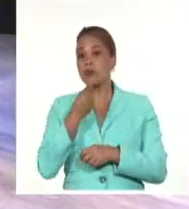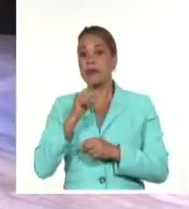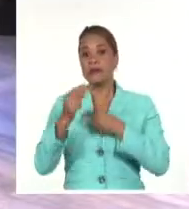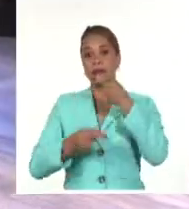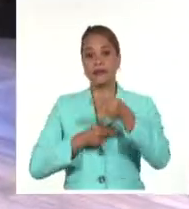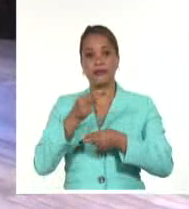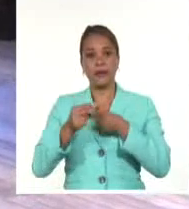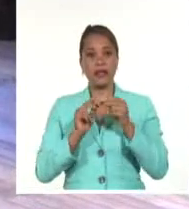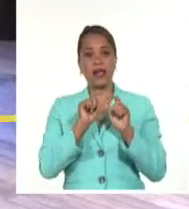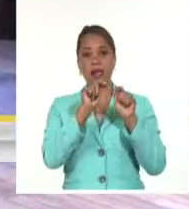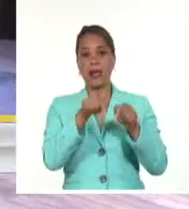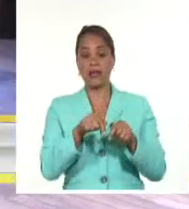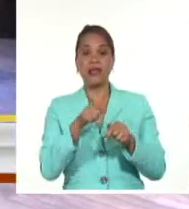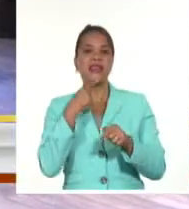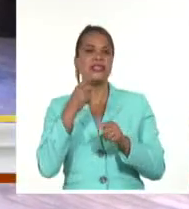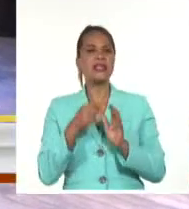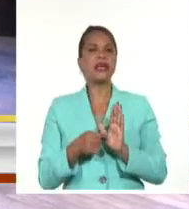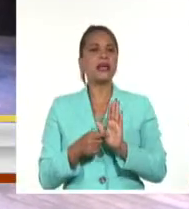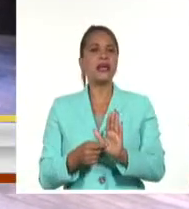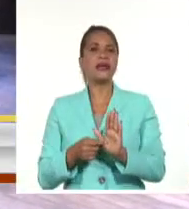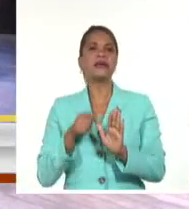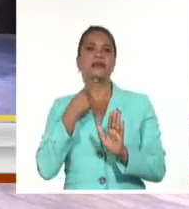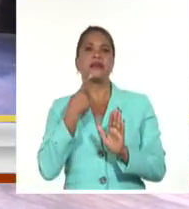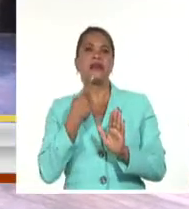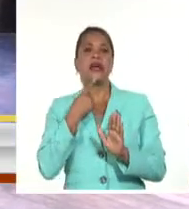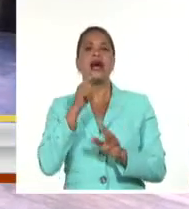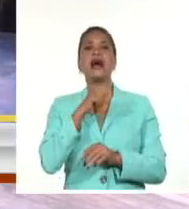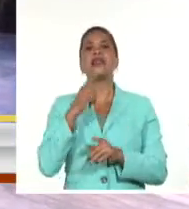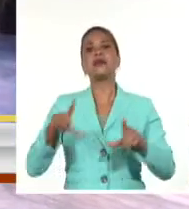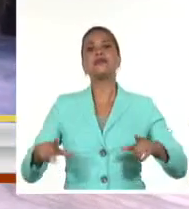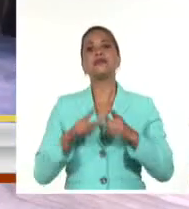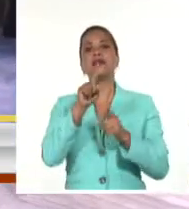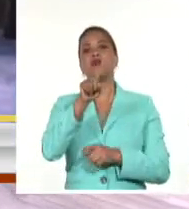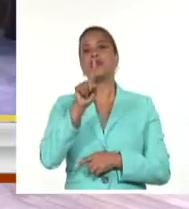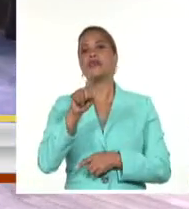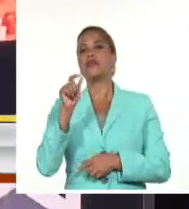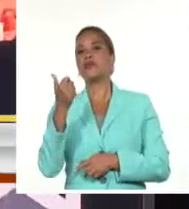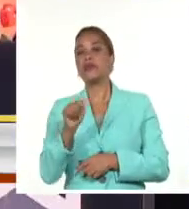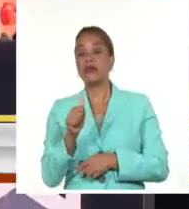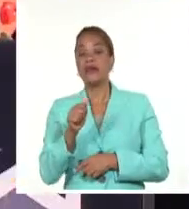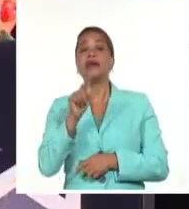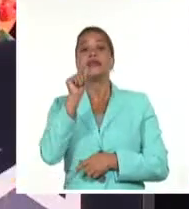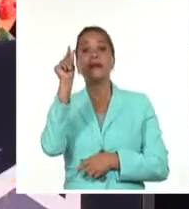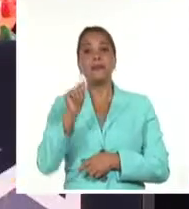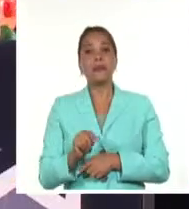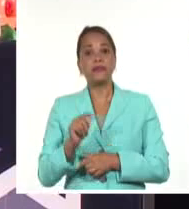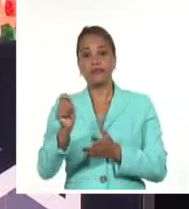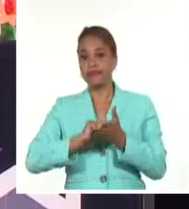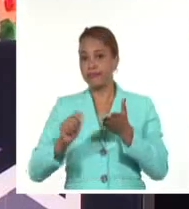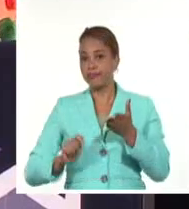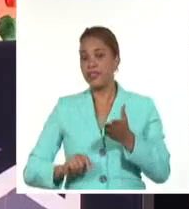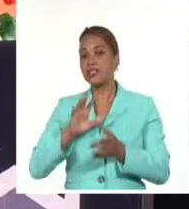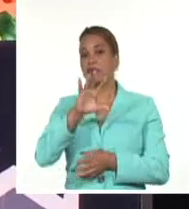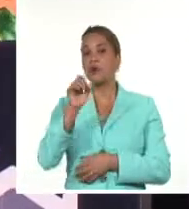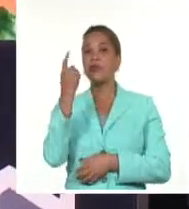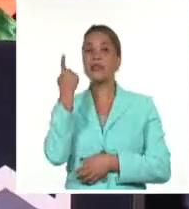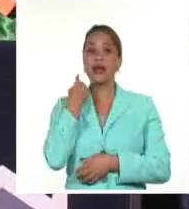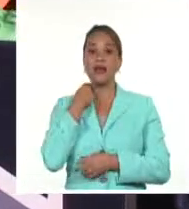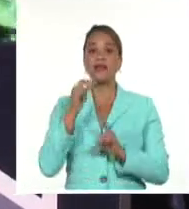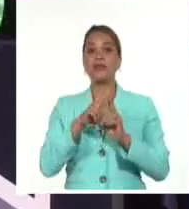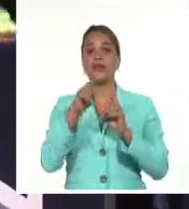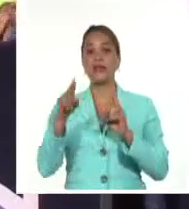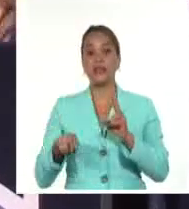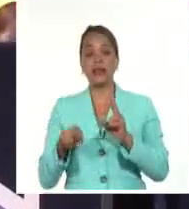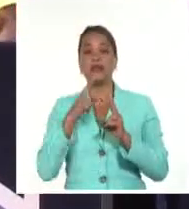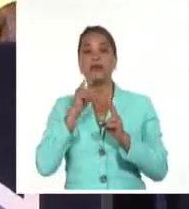teatro joven que se dedica al aniversario 110 del natalicio del escritor virgilio piñera y a los 50 años del teatro guiñol